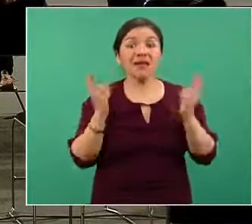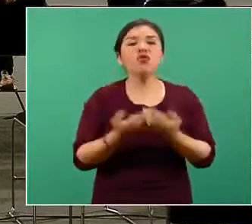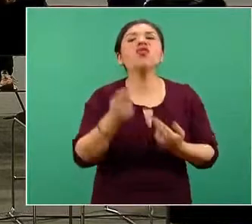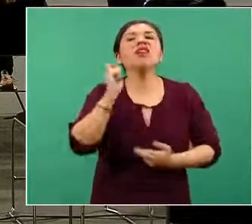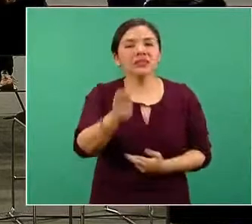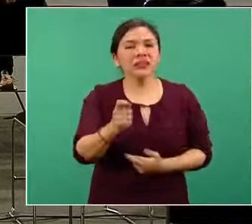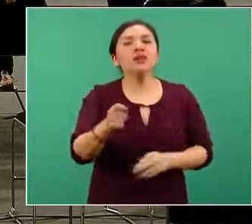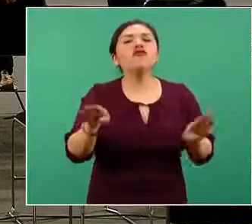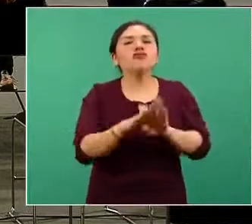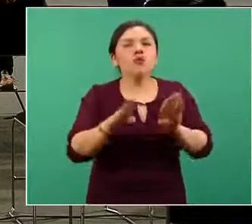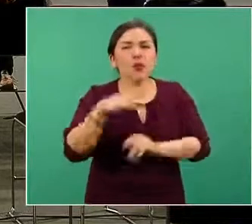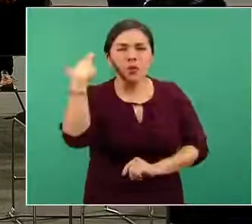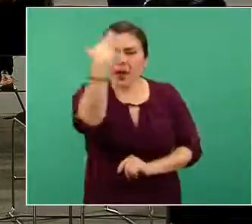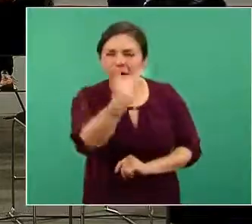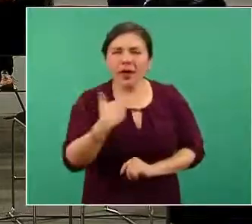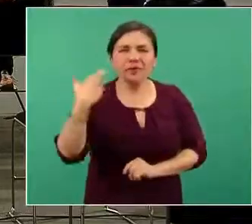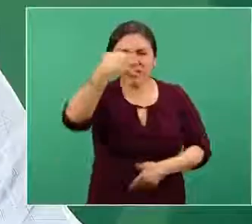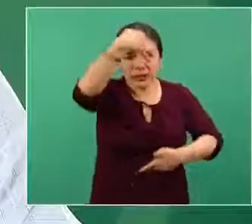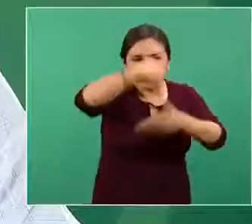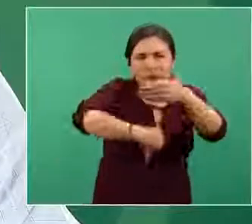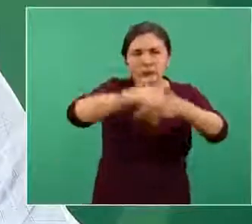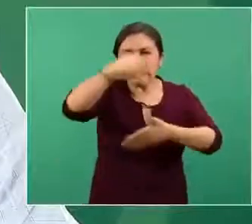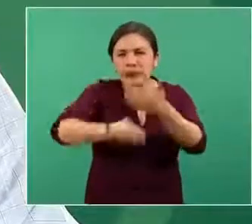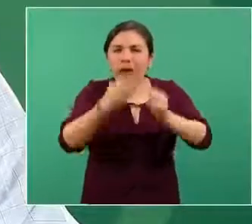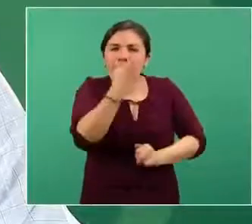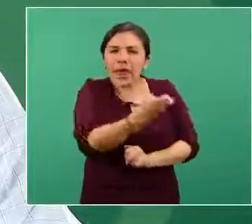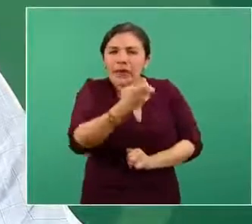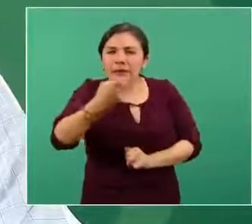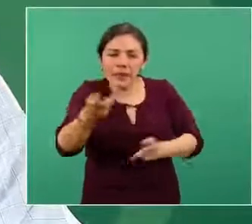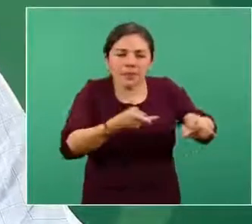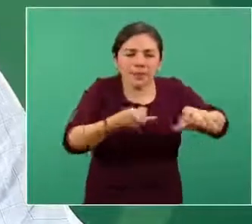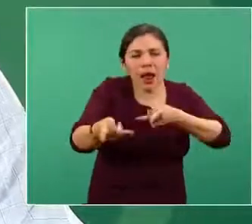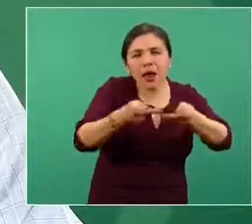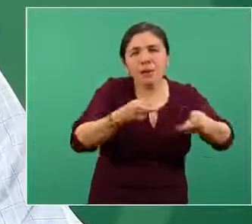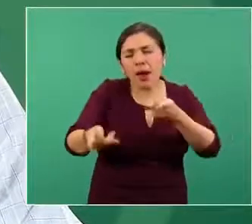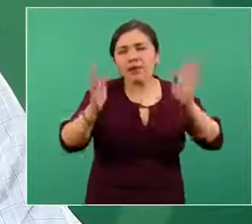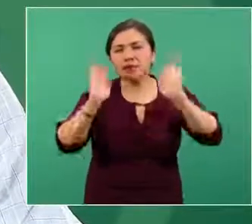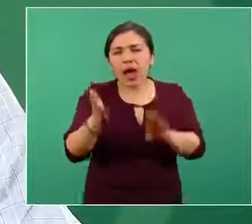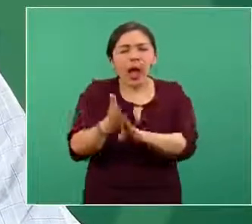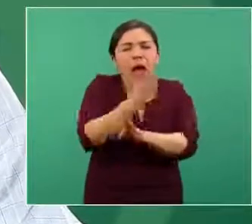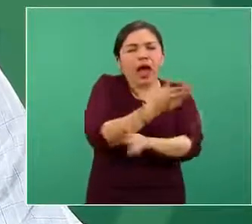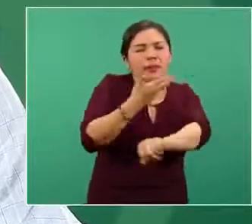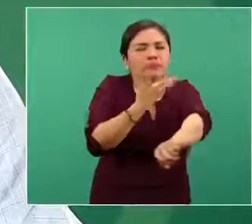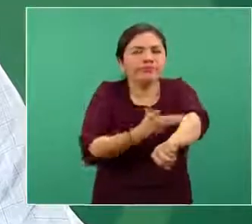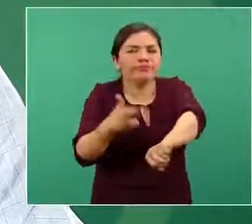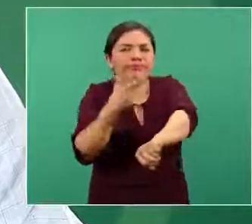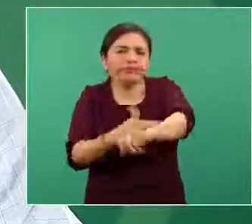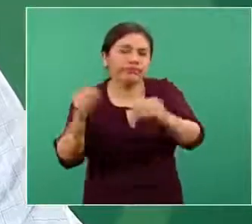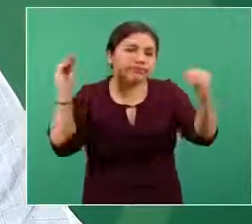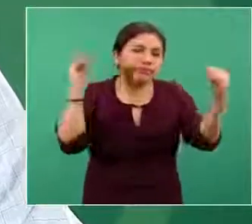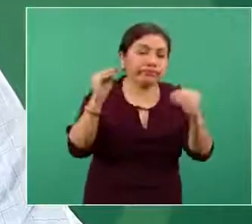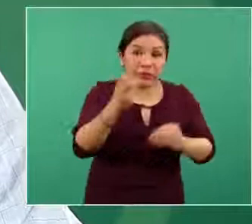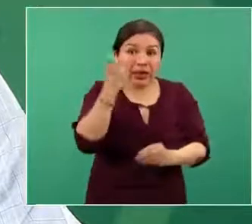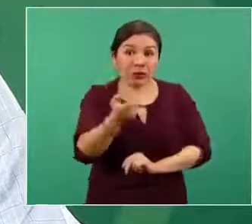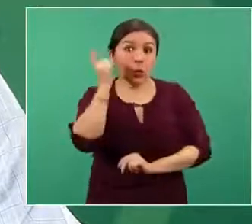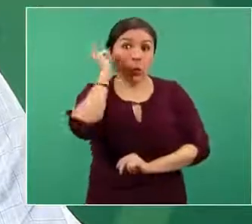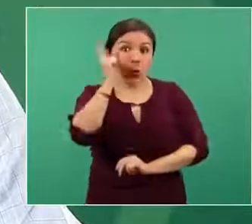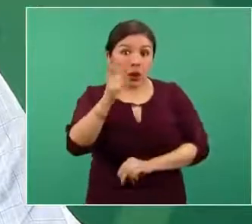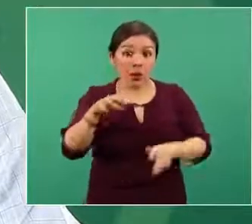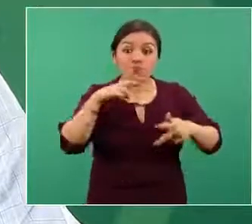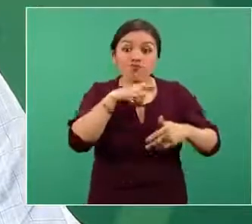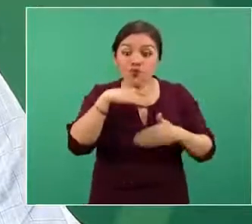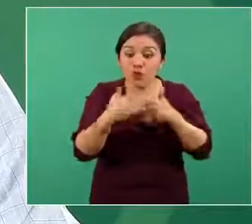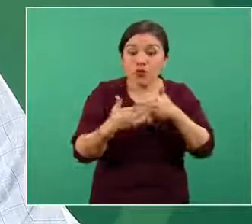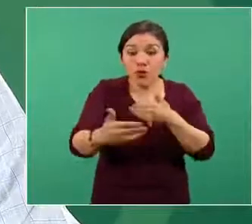es revisar todos estos protocolos que hasta el momento se han definido y que esperemos muy pronto empiecen a